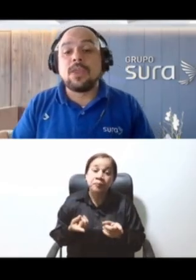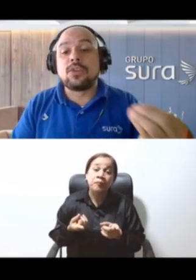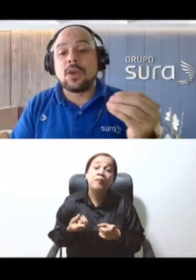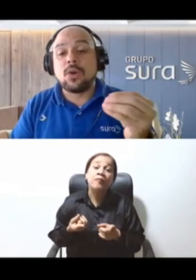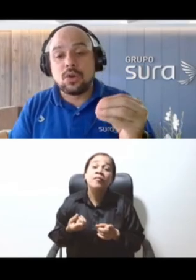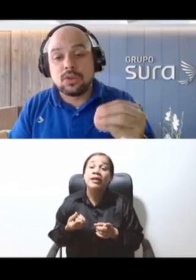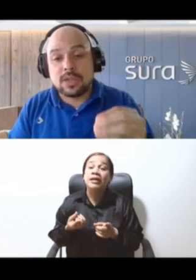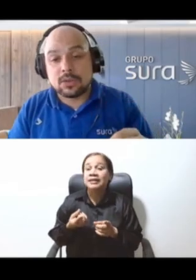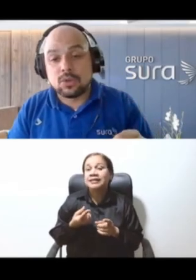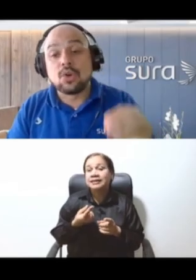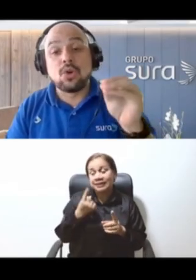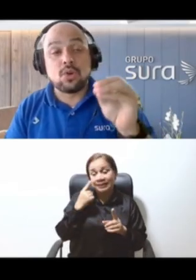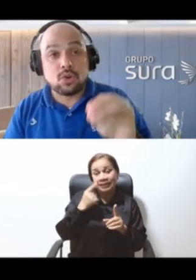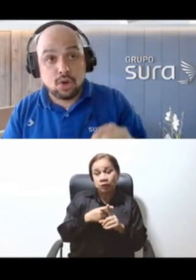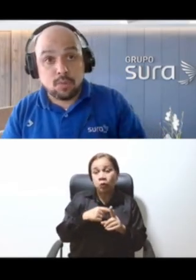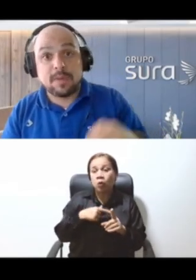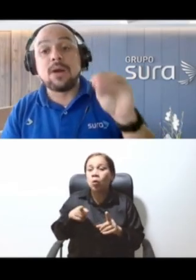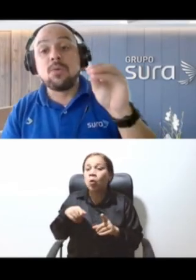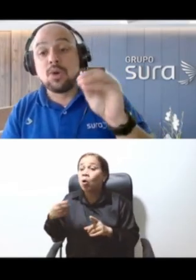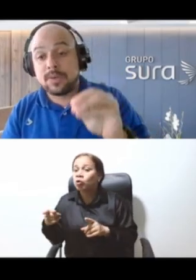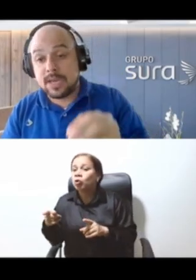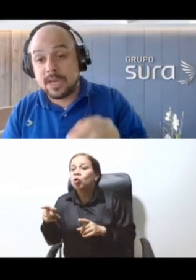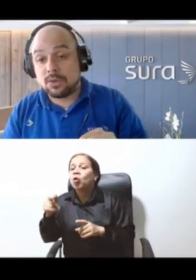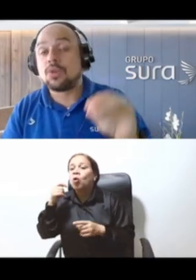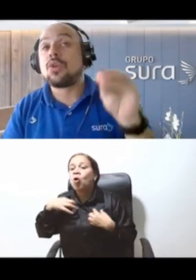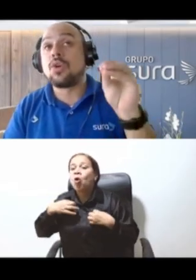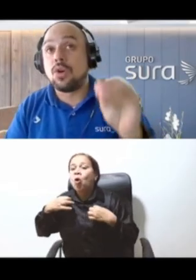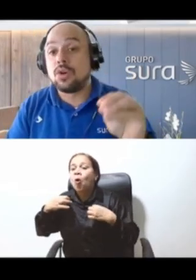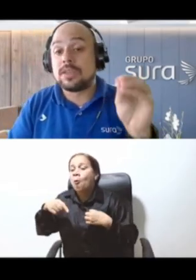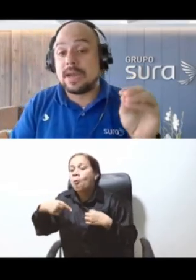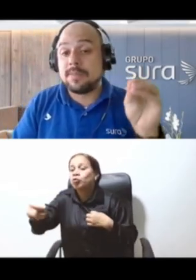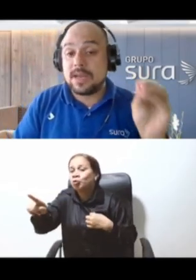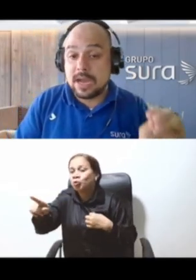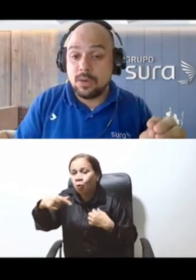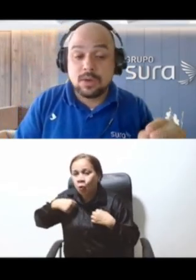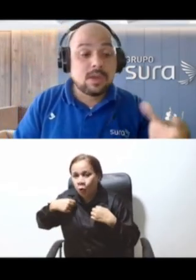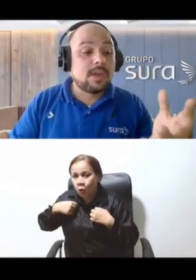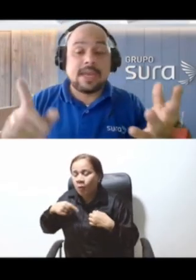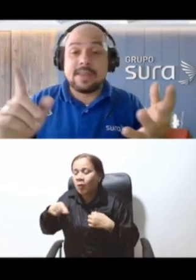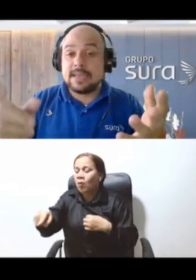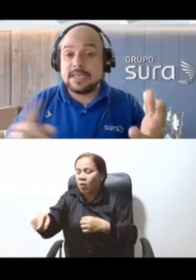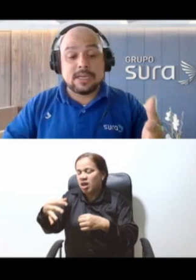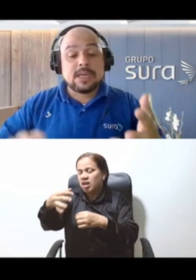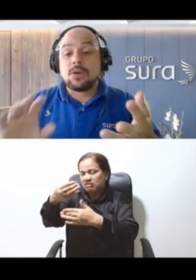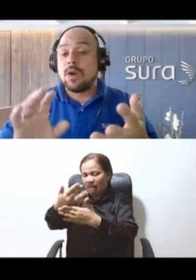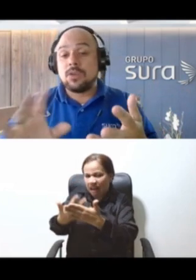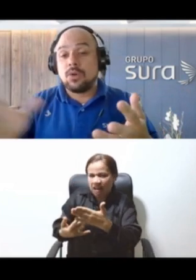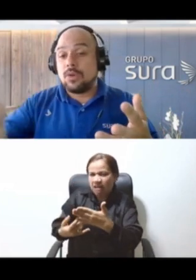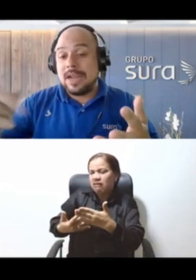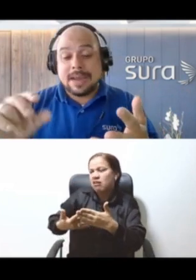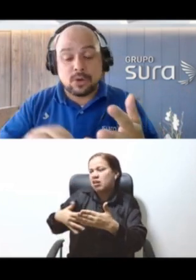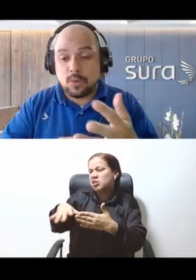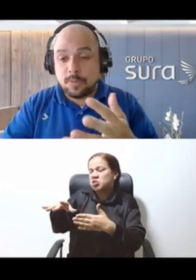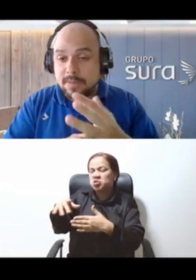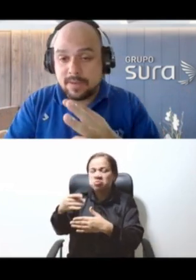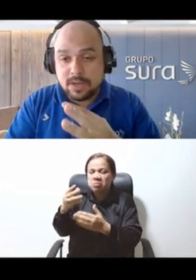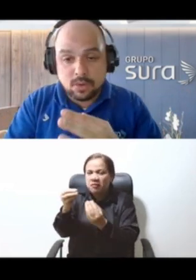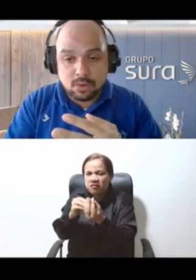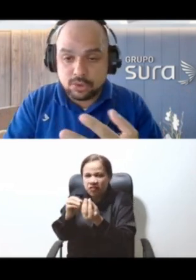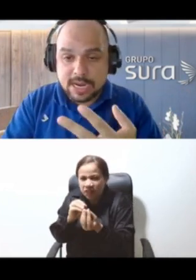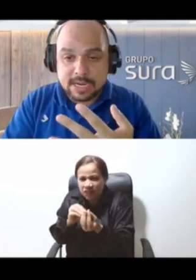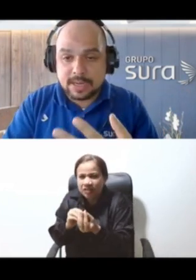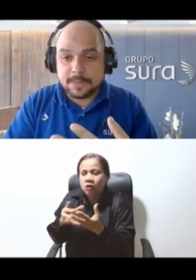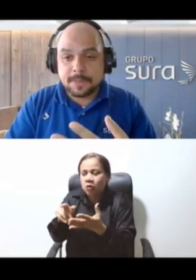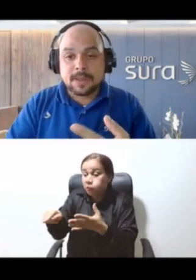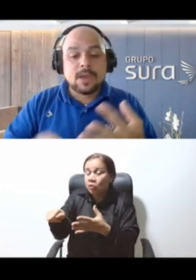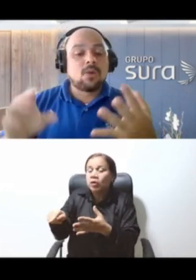son? Cuando tengo contacto con ropa u objeto contaminado. Es decir, cuando la ropa me